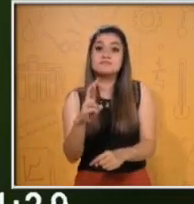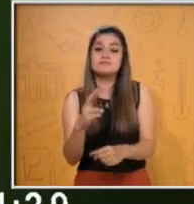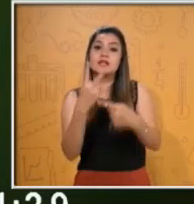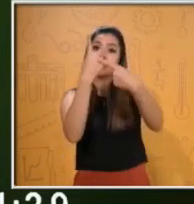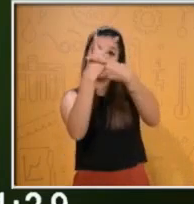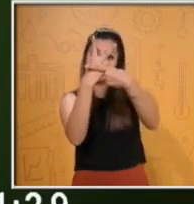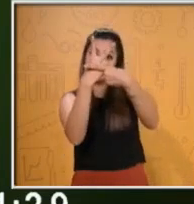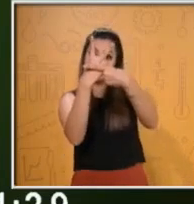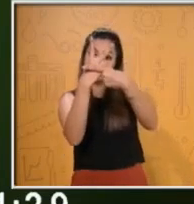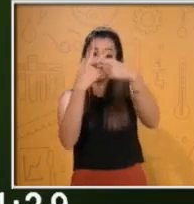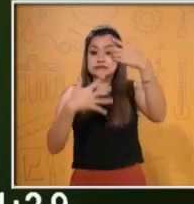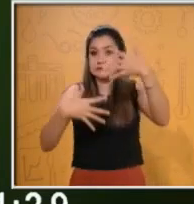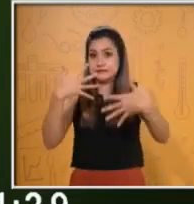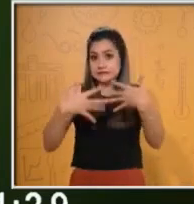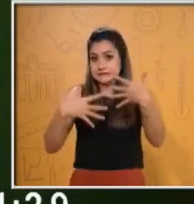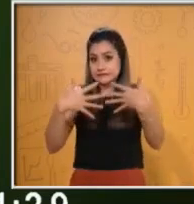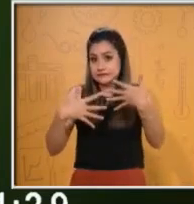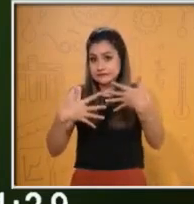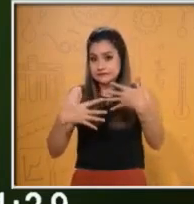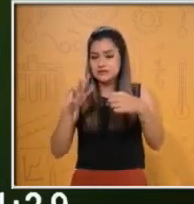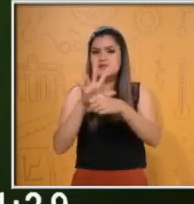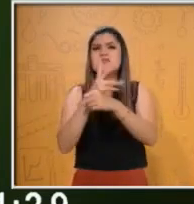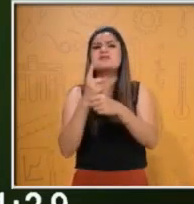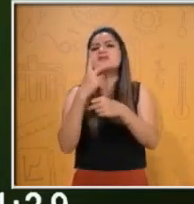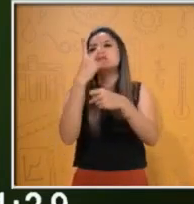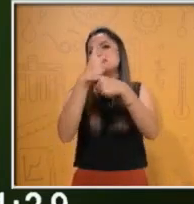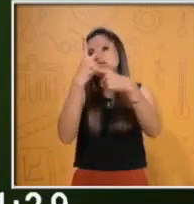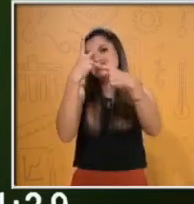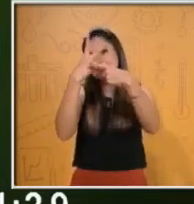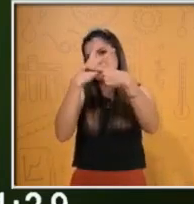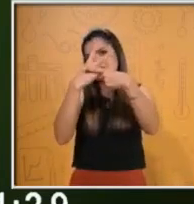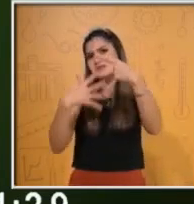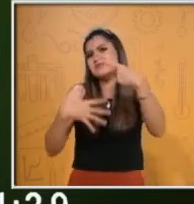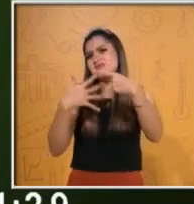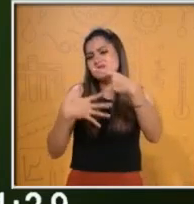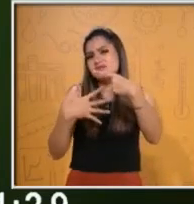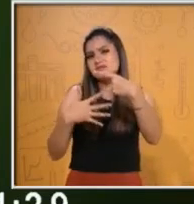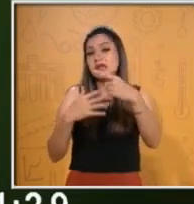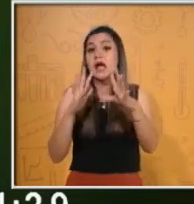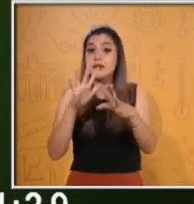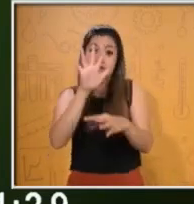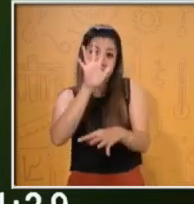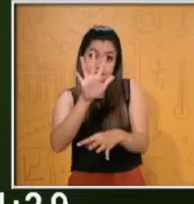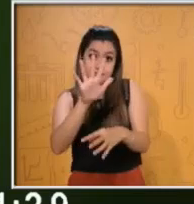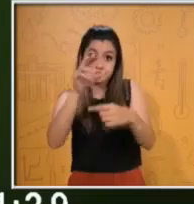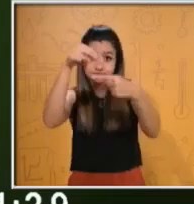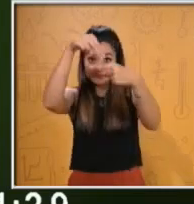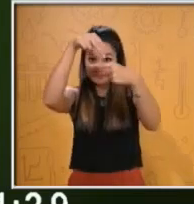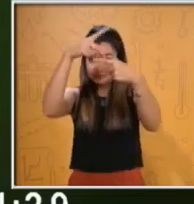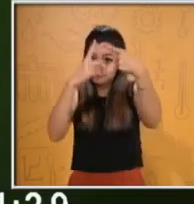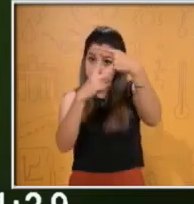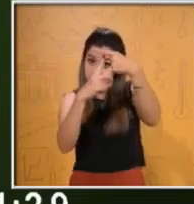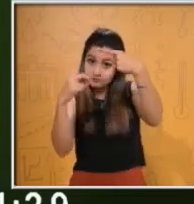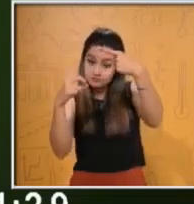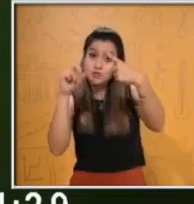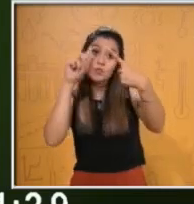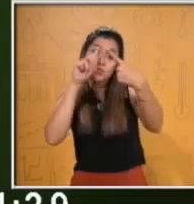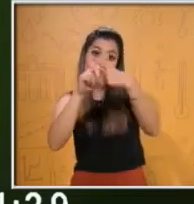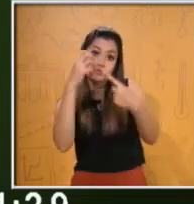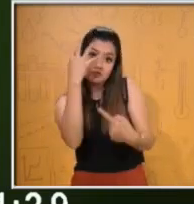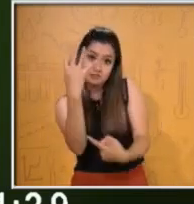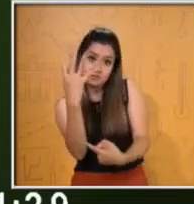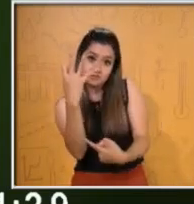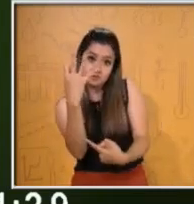2 quinceavos. ¿Por qué sale a 2 quinceavos? Porque el 5, que es el denominador, se multiplicó por